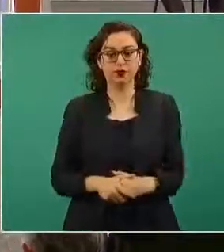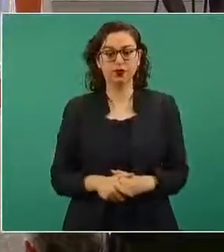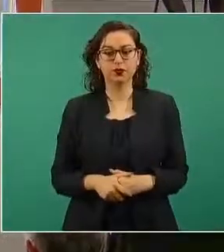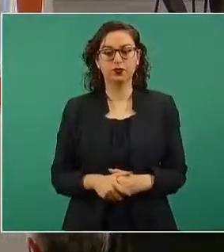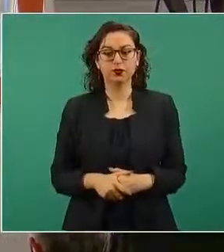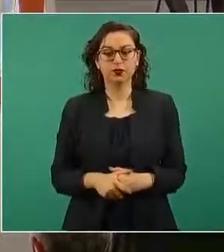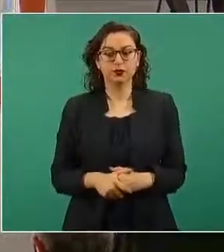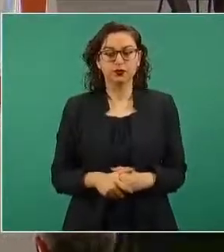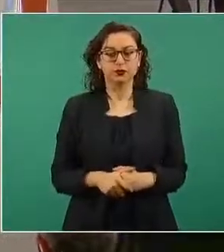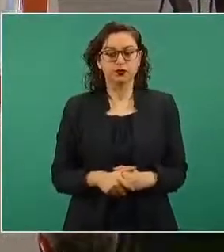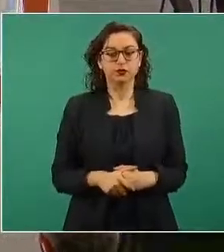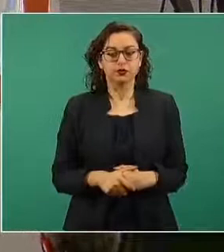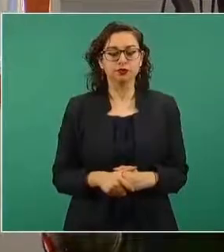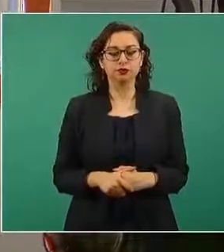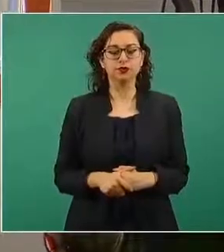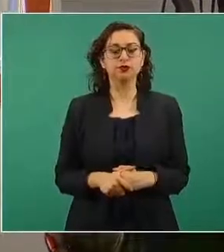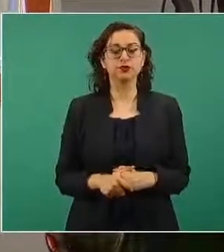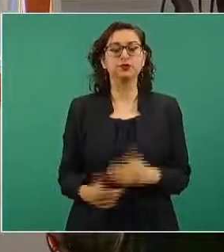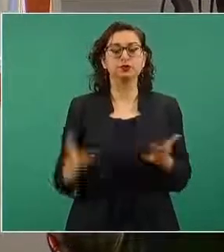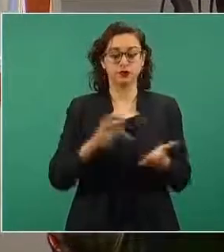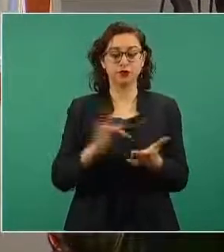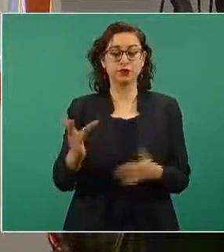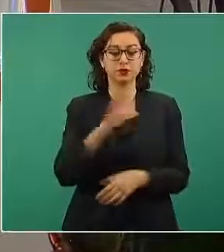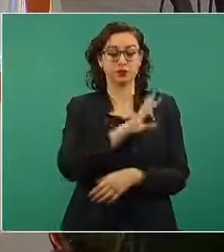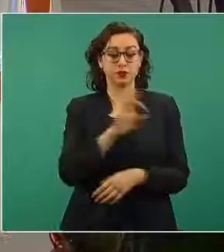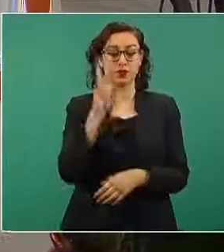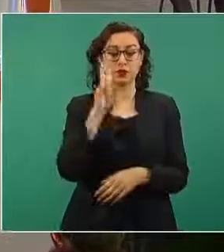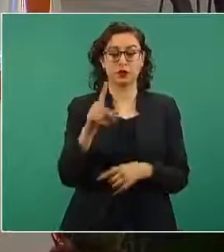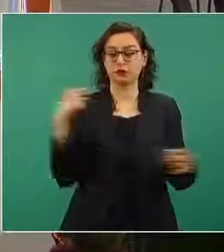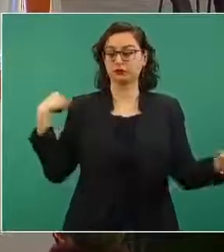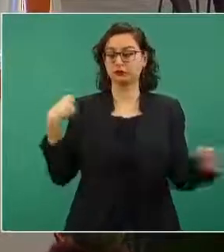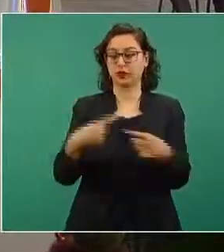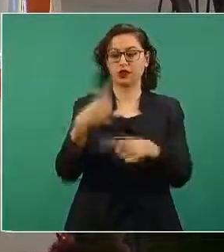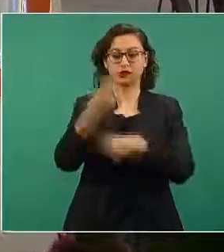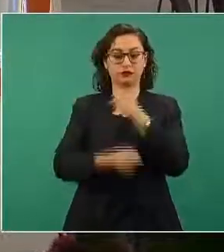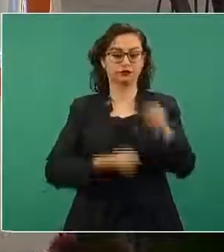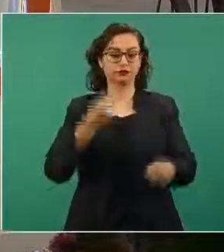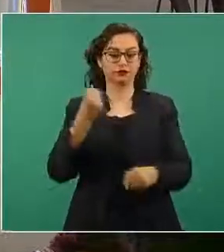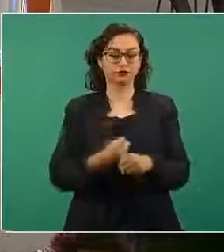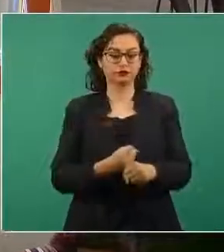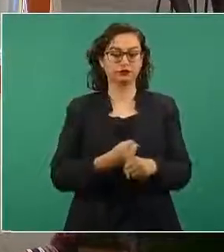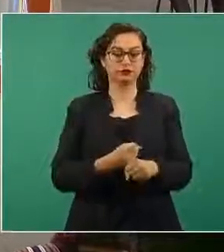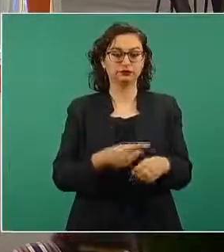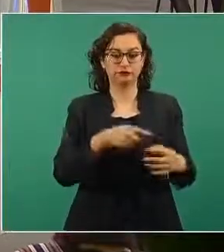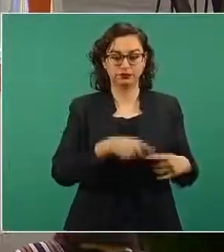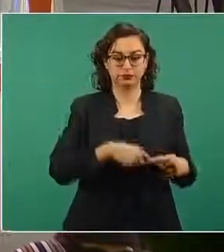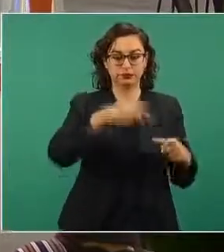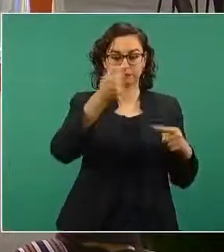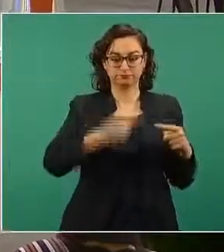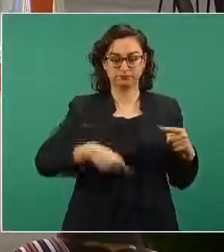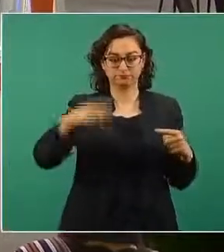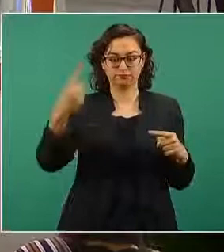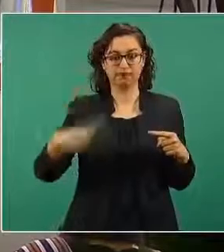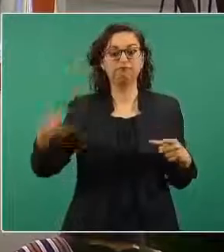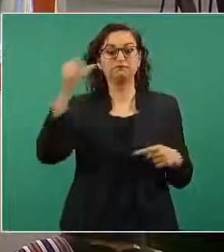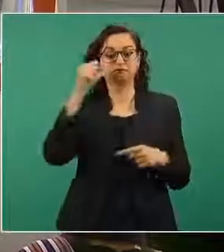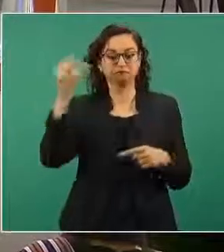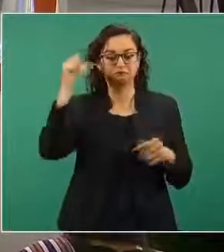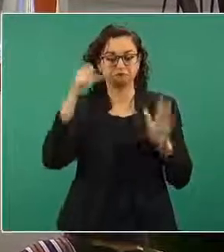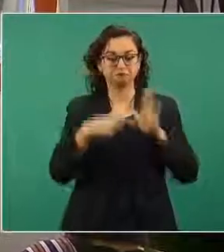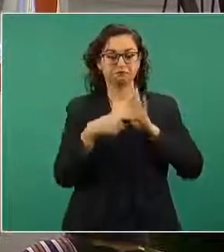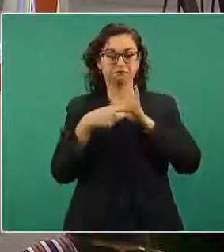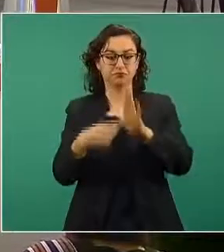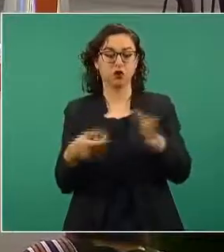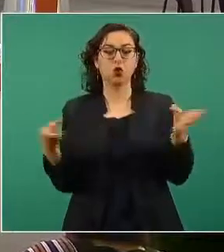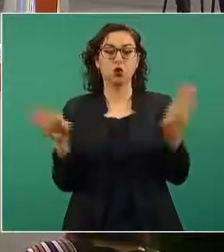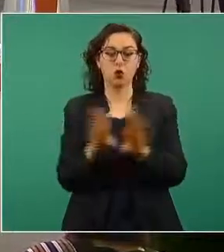Gracias. Aquí vemos la curva epidémica que ayer mismo el presidente explicaba y que muestra muy claramente cuál ha sido el acontecer